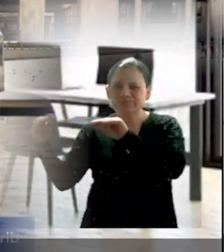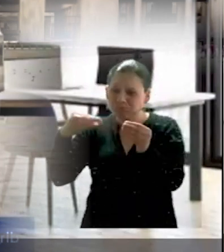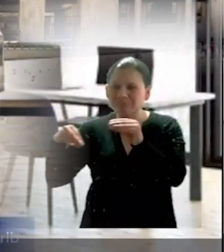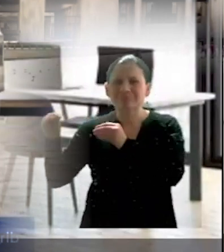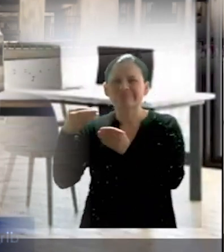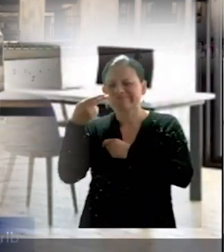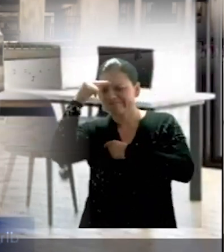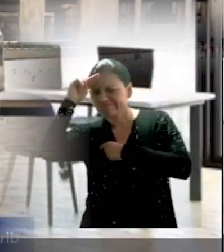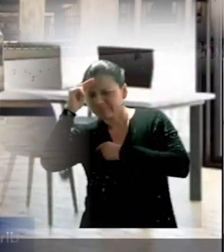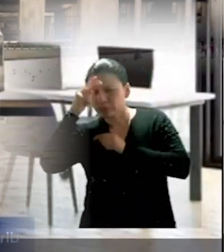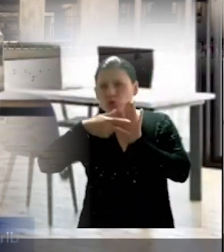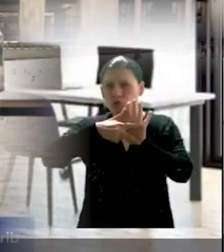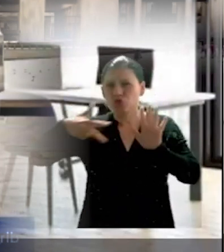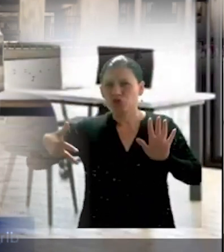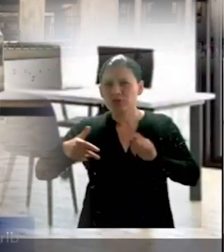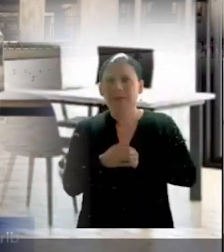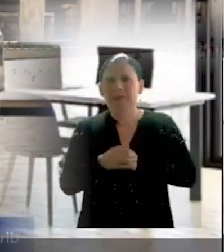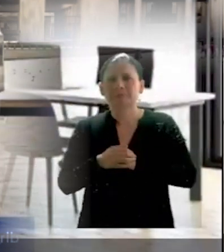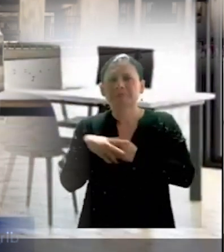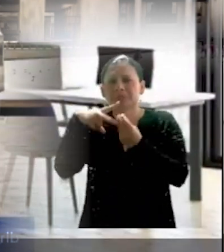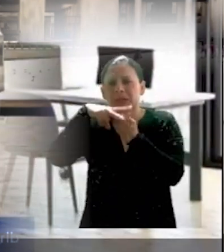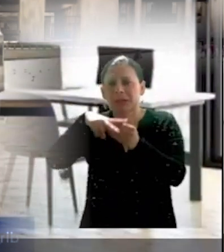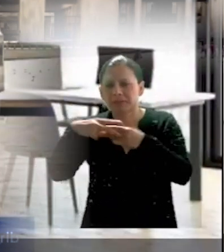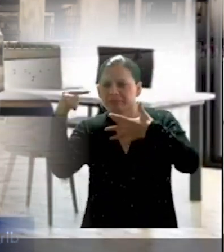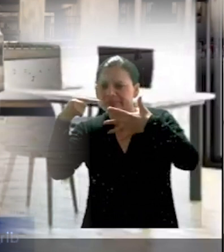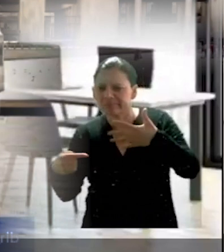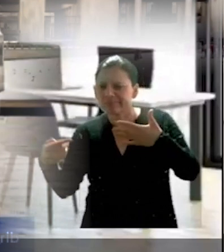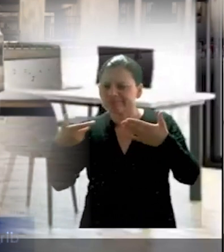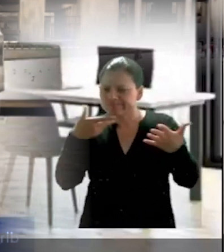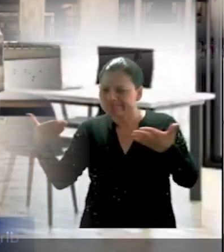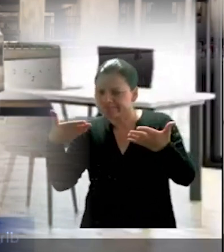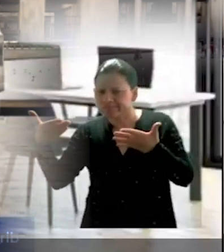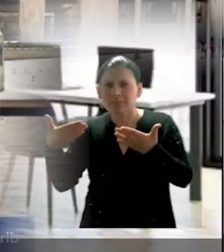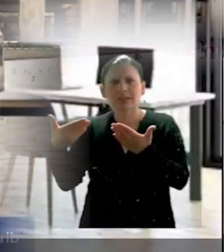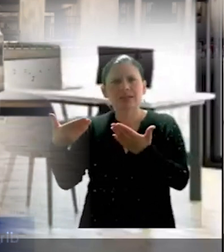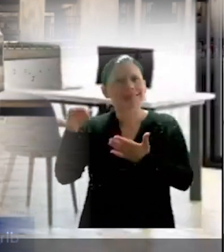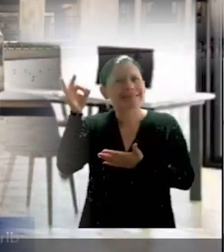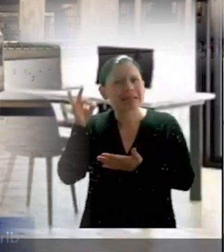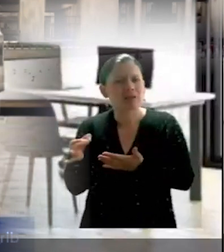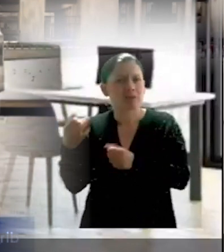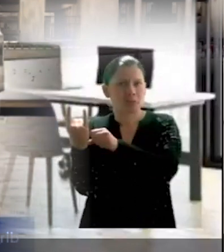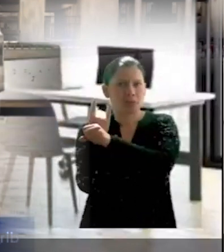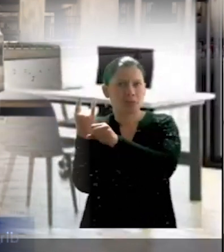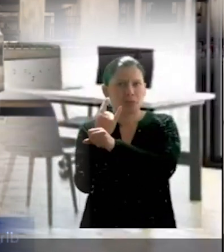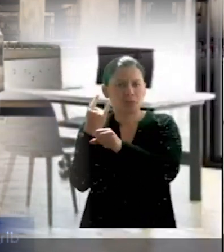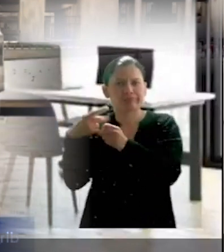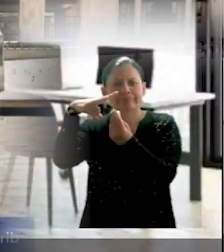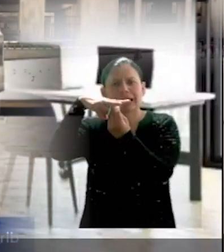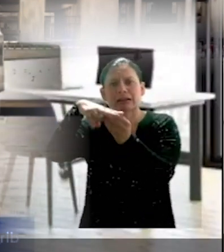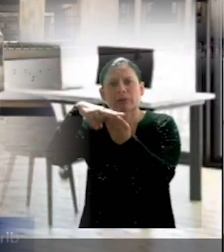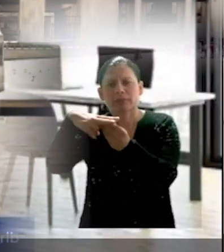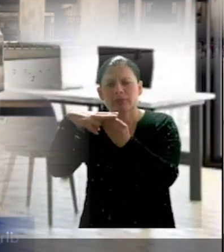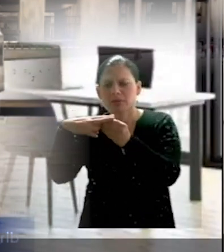herramientas y métodos de interpretación particulares. Siempre se utilizan las herramientas lógicas de interpretación